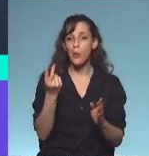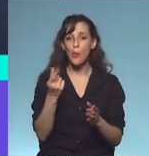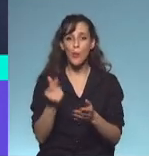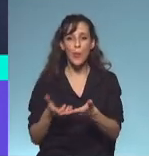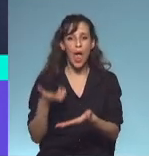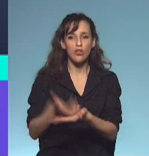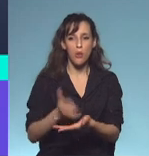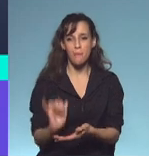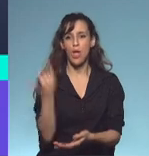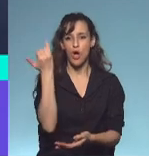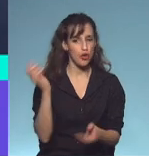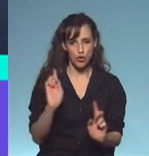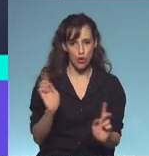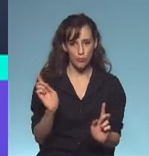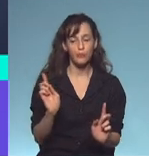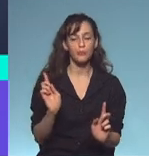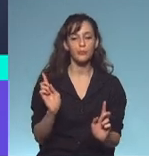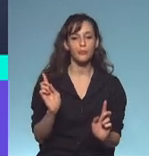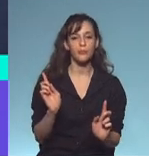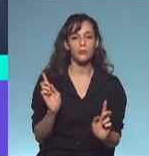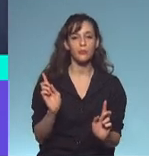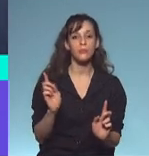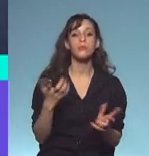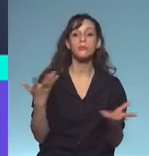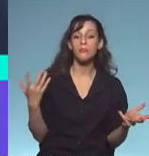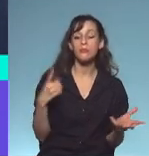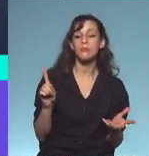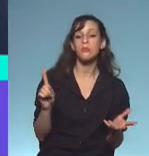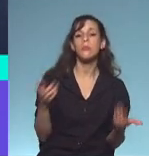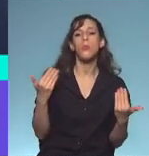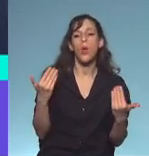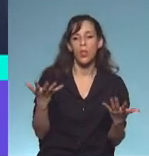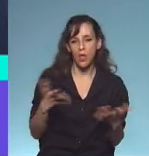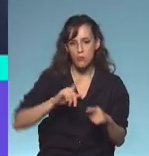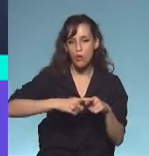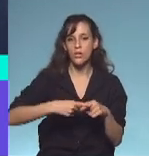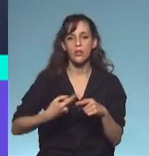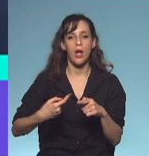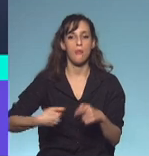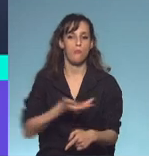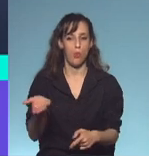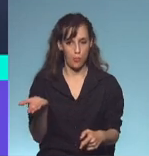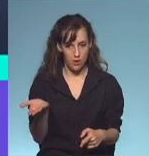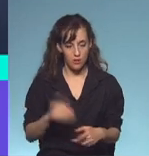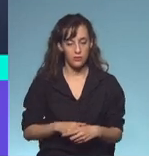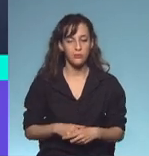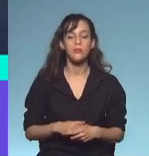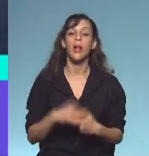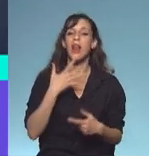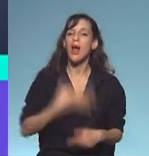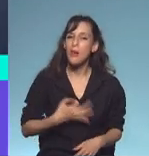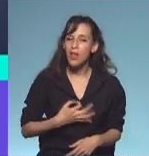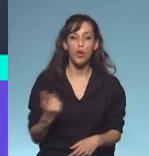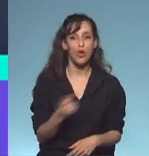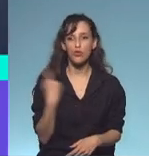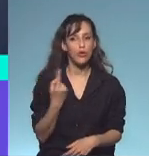de financiamiento de los estados nacionales y de la posibilidad de desarrollar políticas públicas. La verdad que nosotros tenemos que dar esa